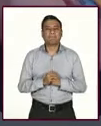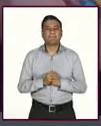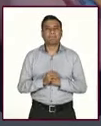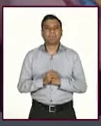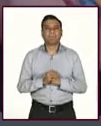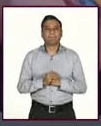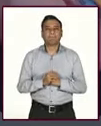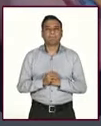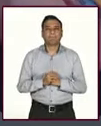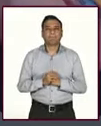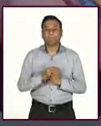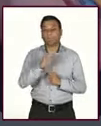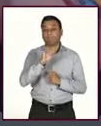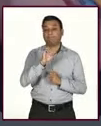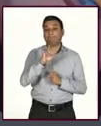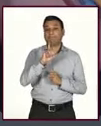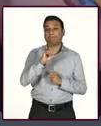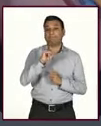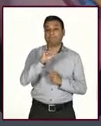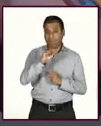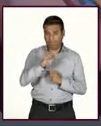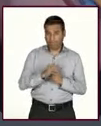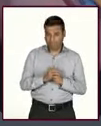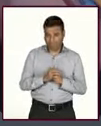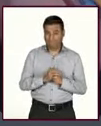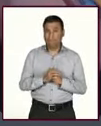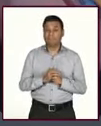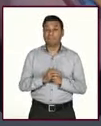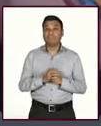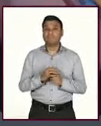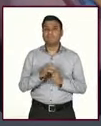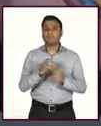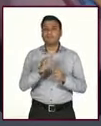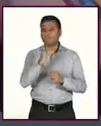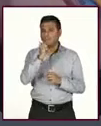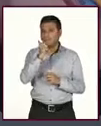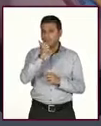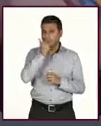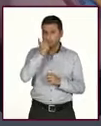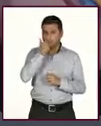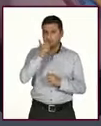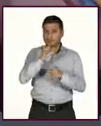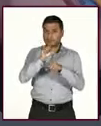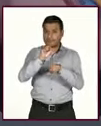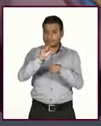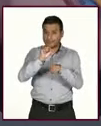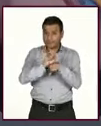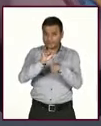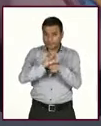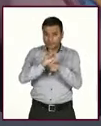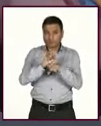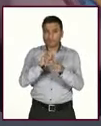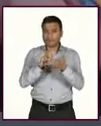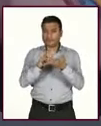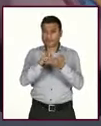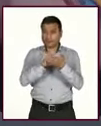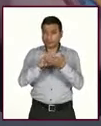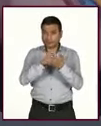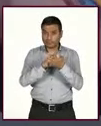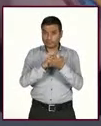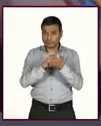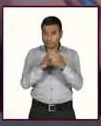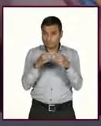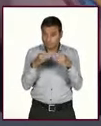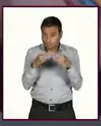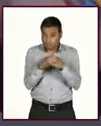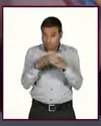a ver, Elías Cruz, el consumo de sustancias tóxicas entre estudiantes de nivel secundaria no solo queda ahí, pues